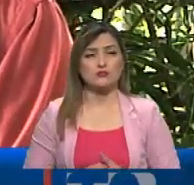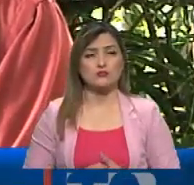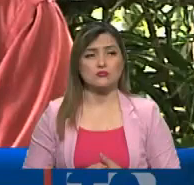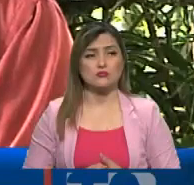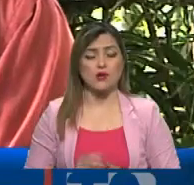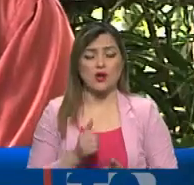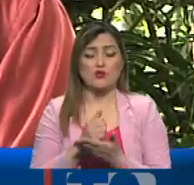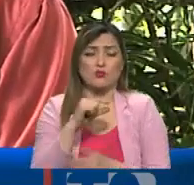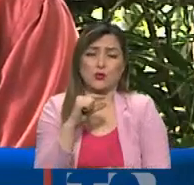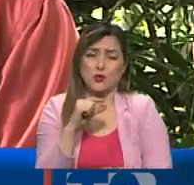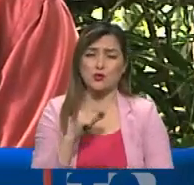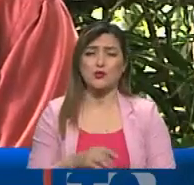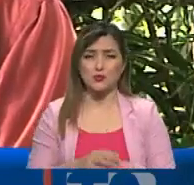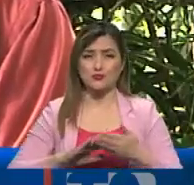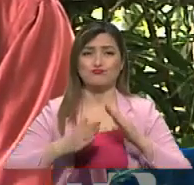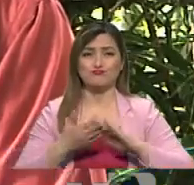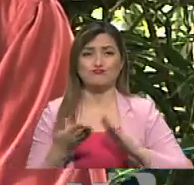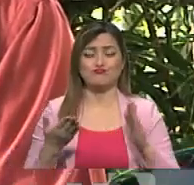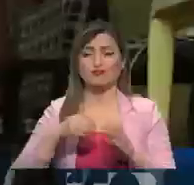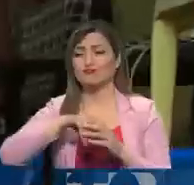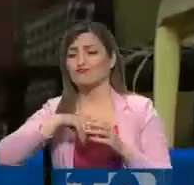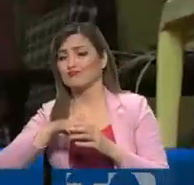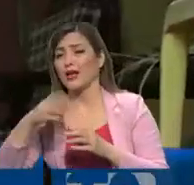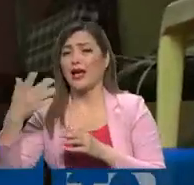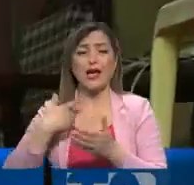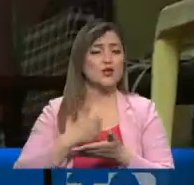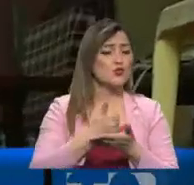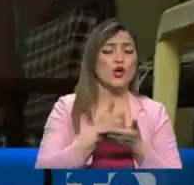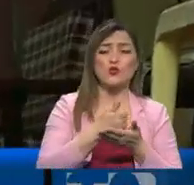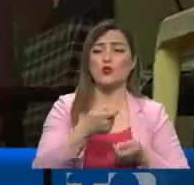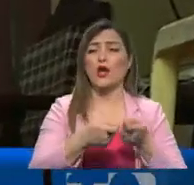que podemos hacer. La comunidad hace rifas, le apoyamos.